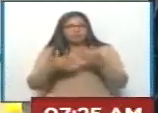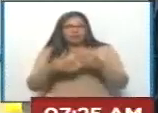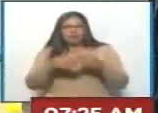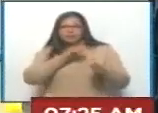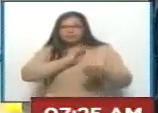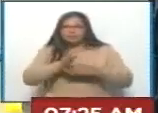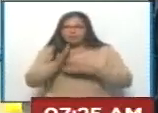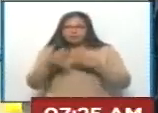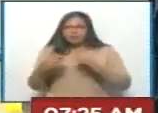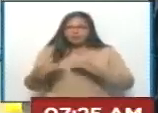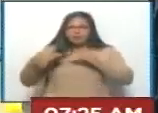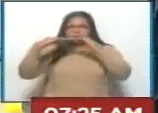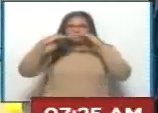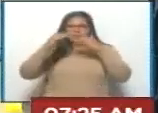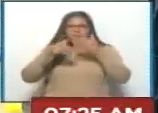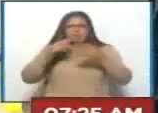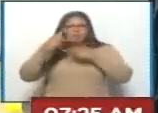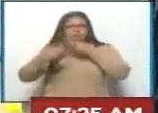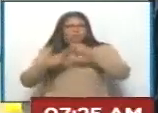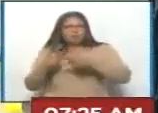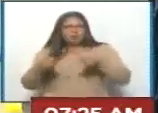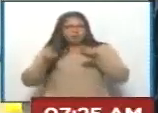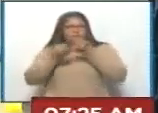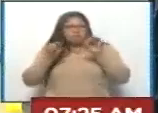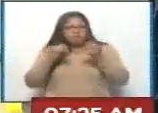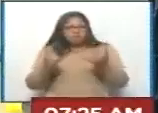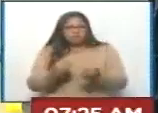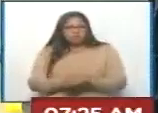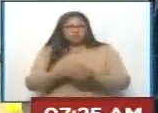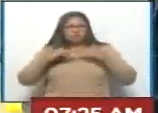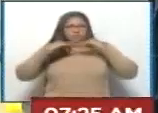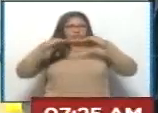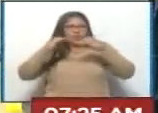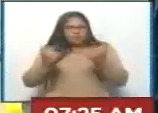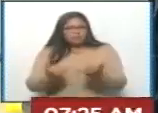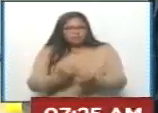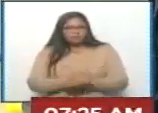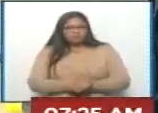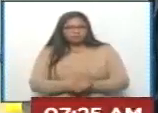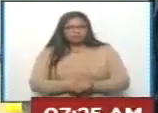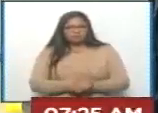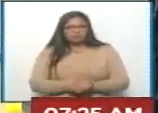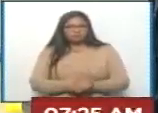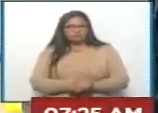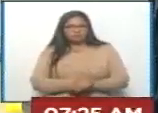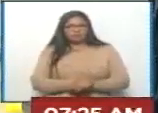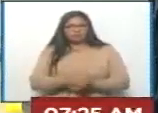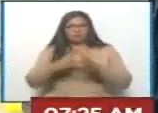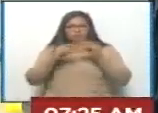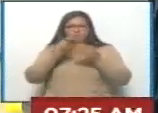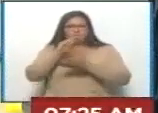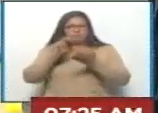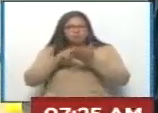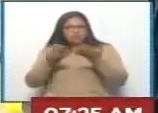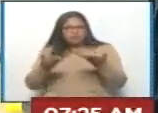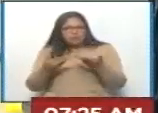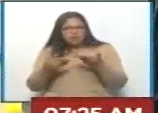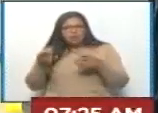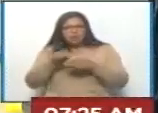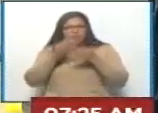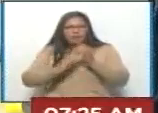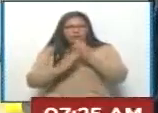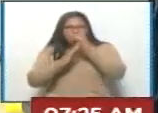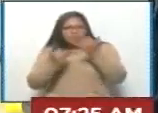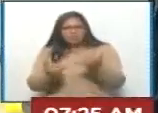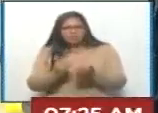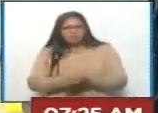se alineaba con su política de hegemonía en el continente, casi todas las naciones del continente estaban gobernadas